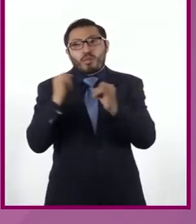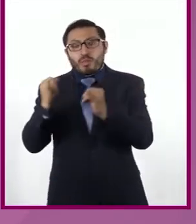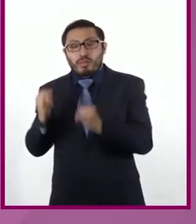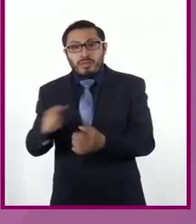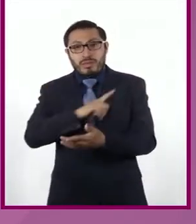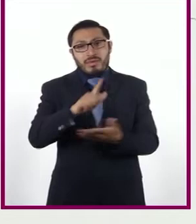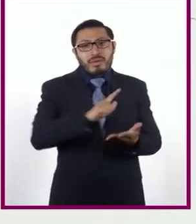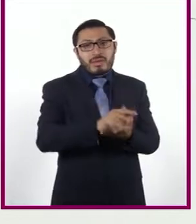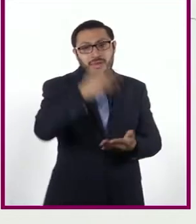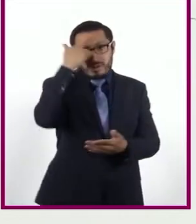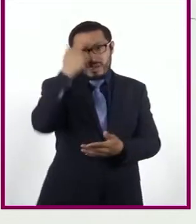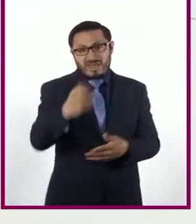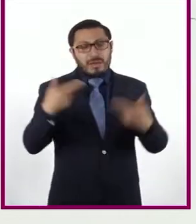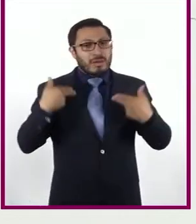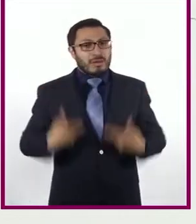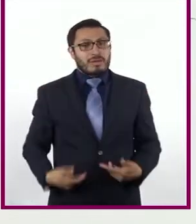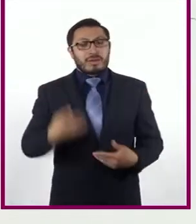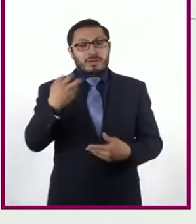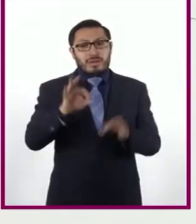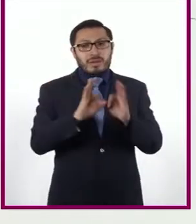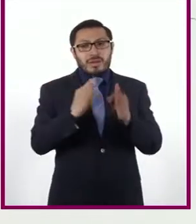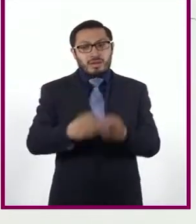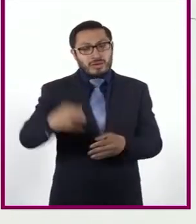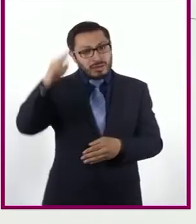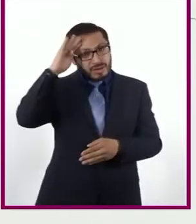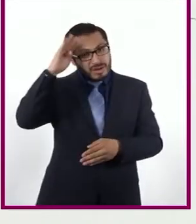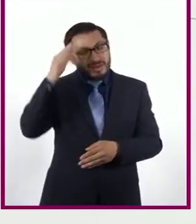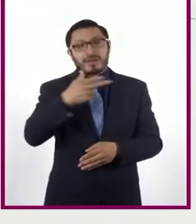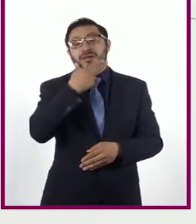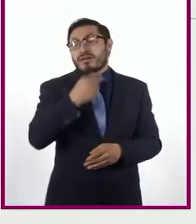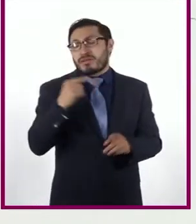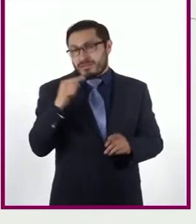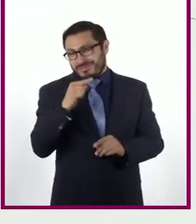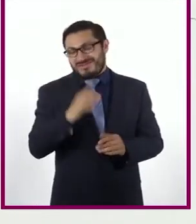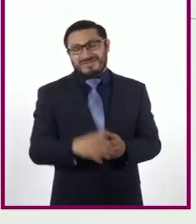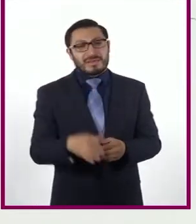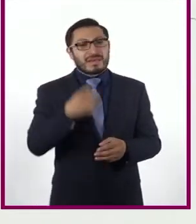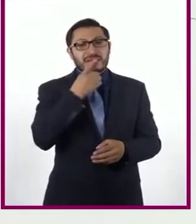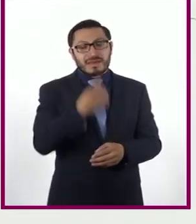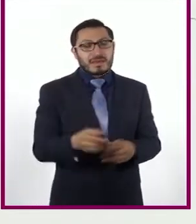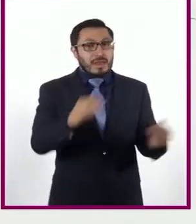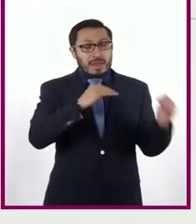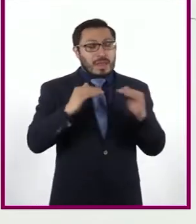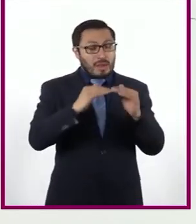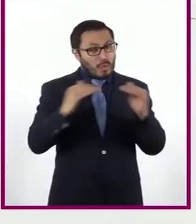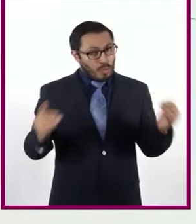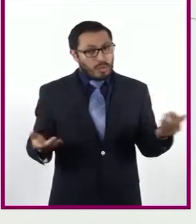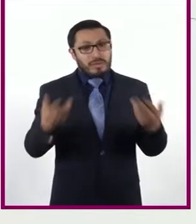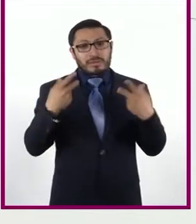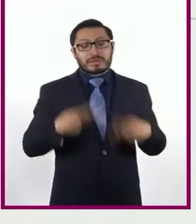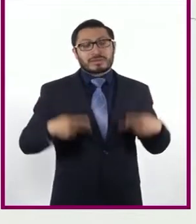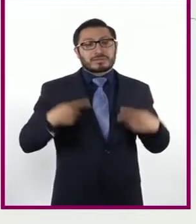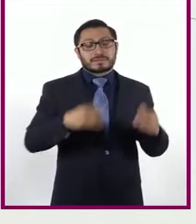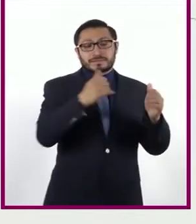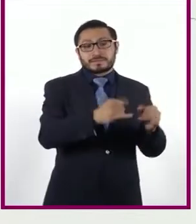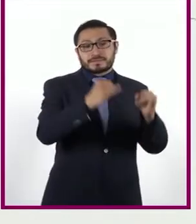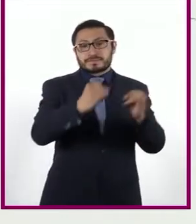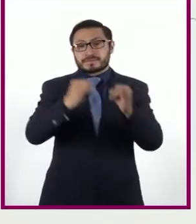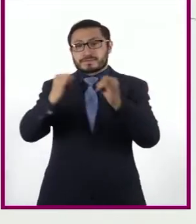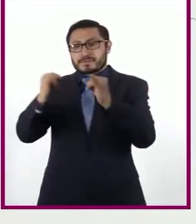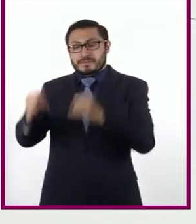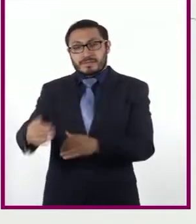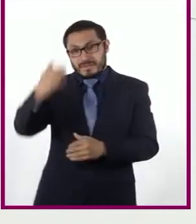la razón humana. Este pensador planteaba un estado de igualdad entre los individuos y consideraba que el